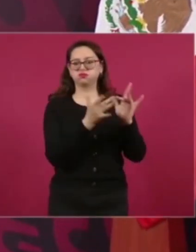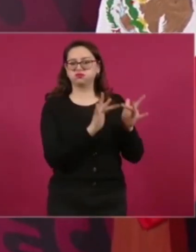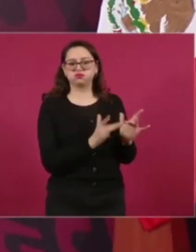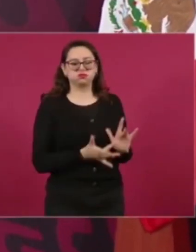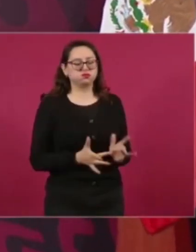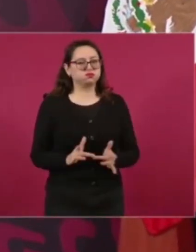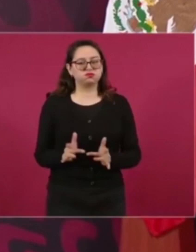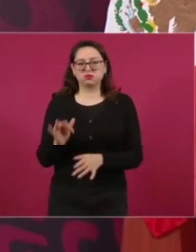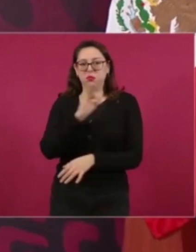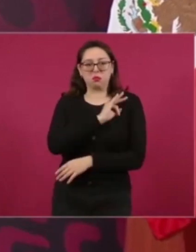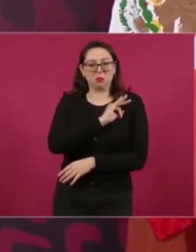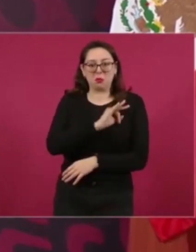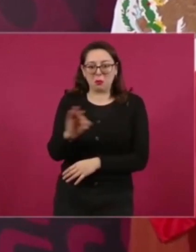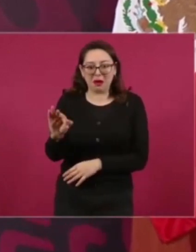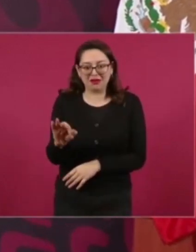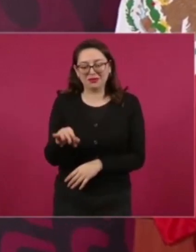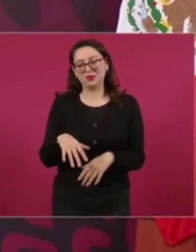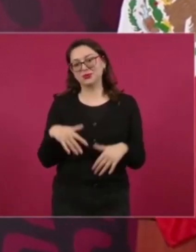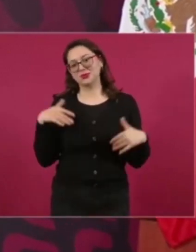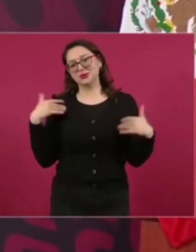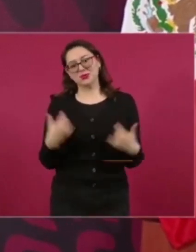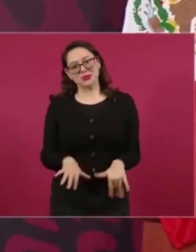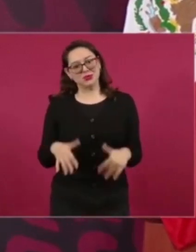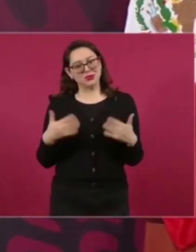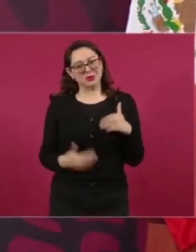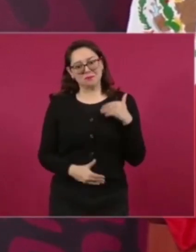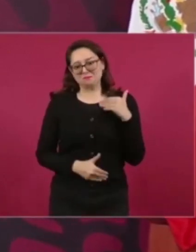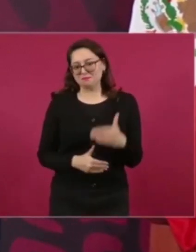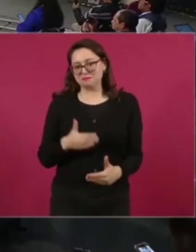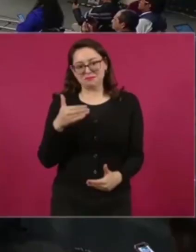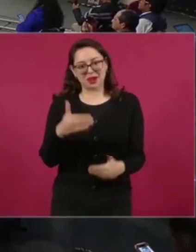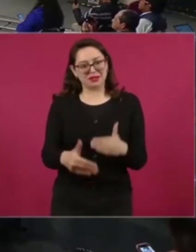Eso es un avance importante.